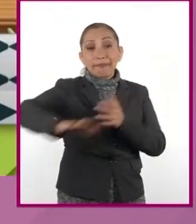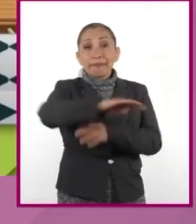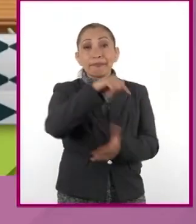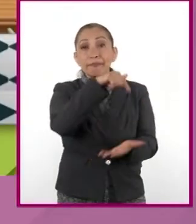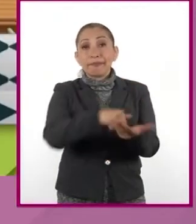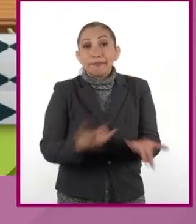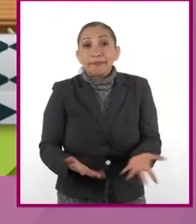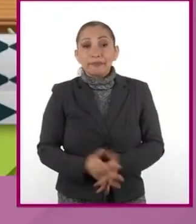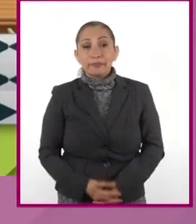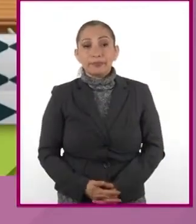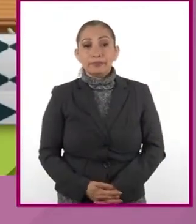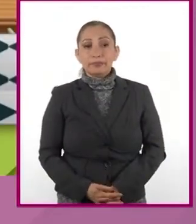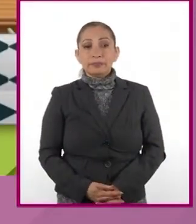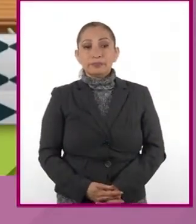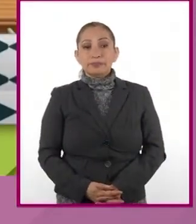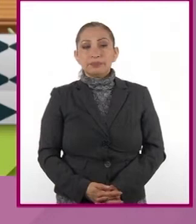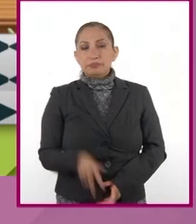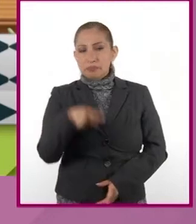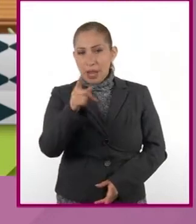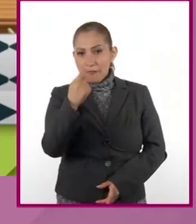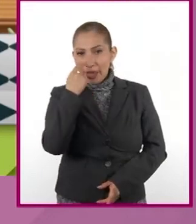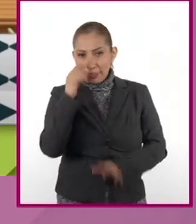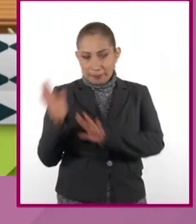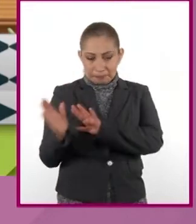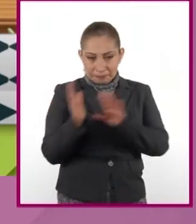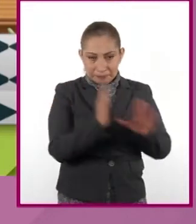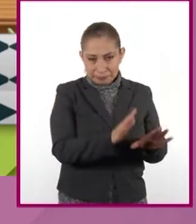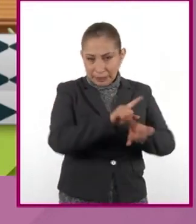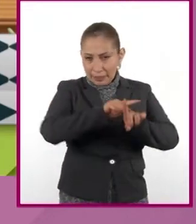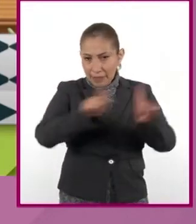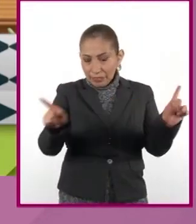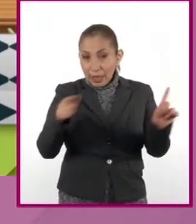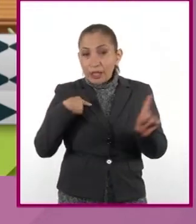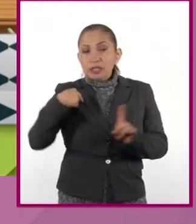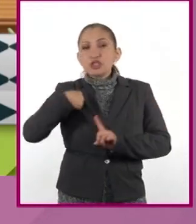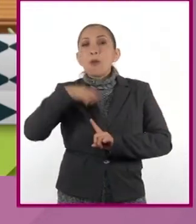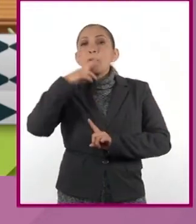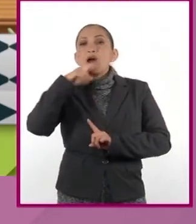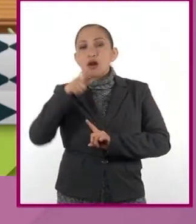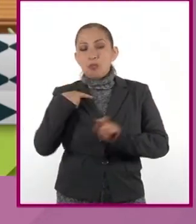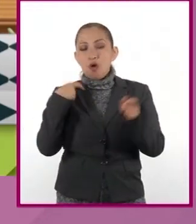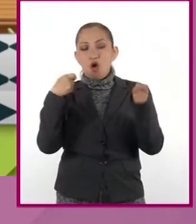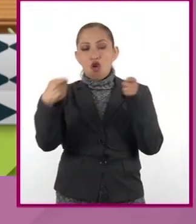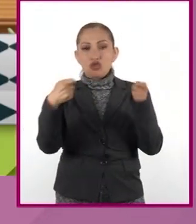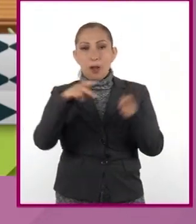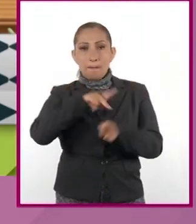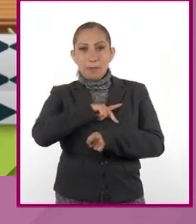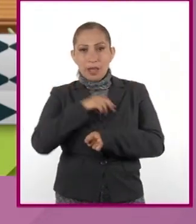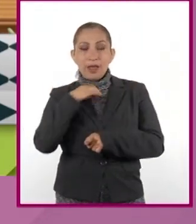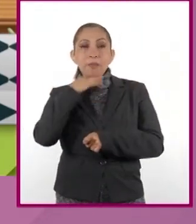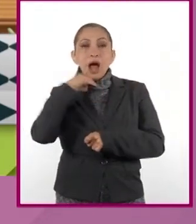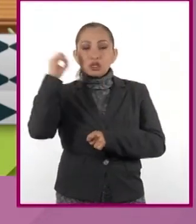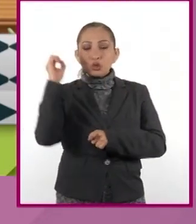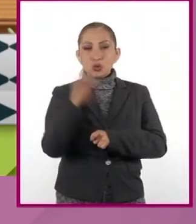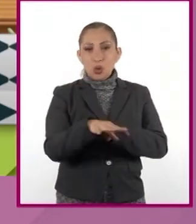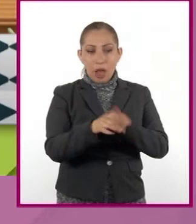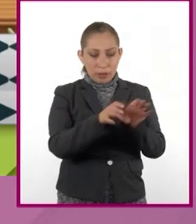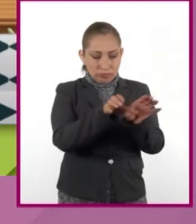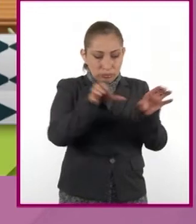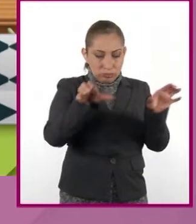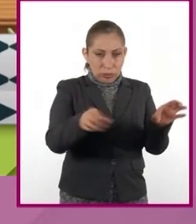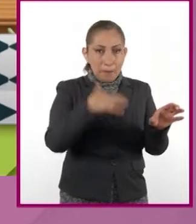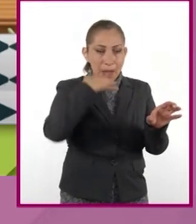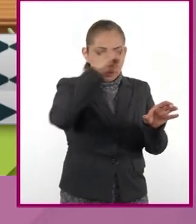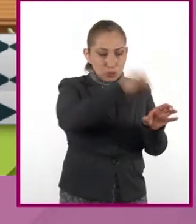ecosistema. En cambio, si decidimos dar un manejo adecuado a nuestros residuos, separando